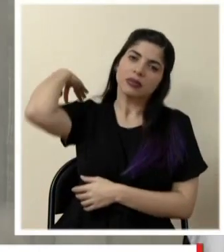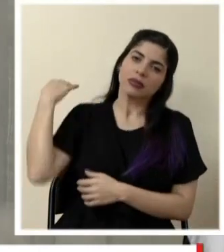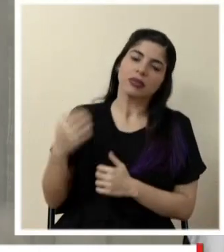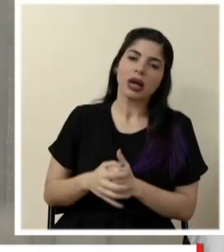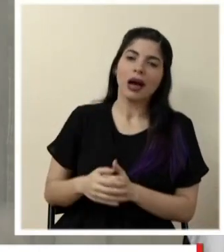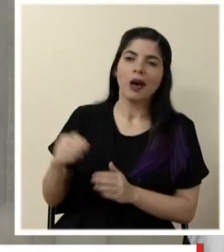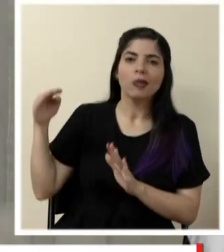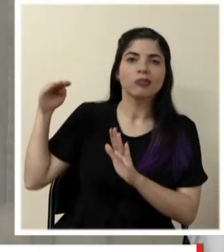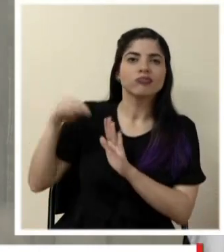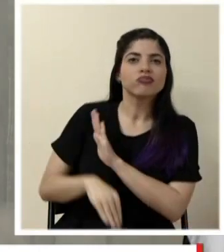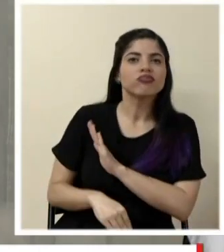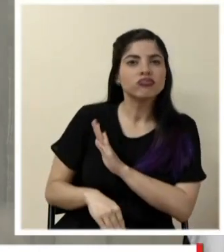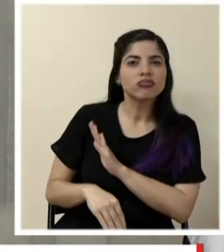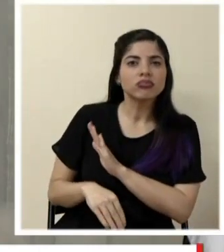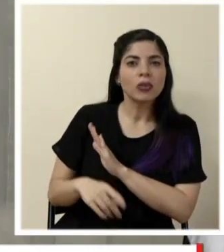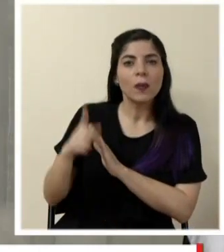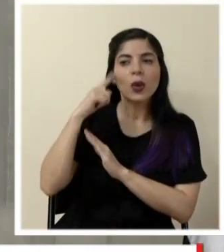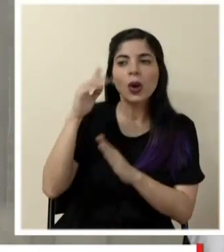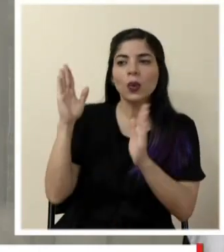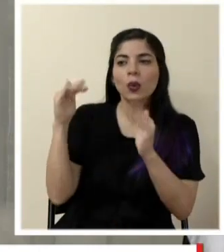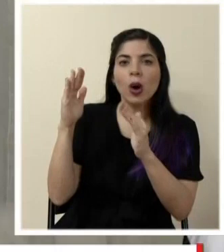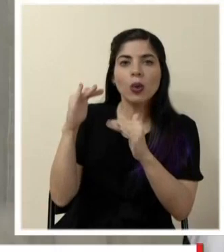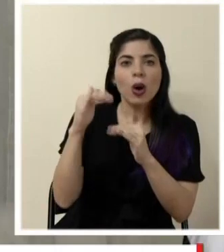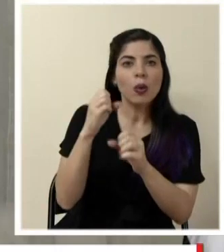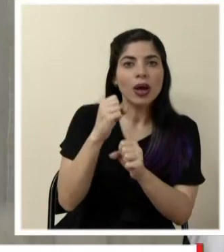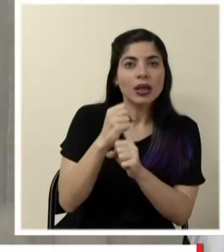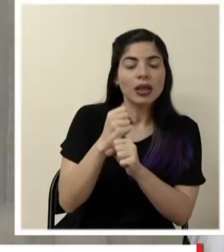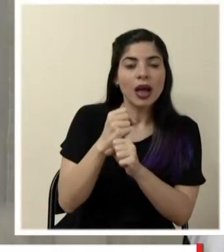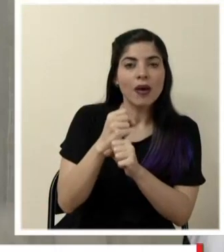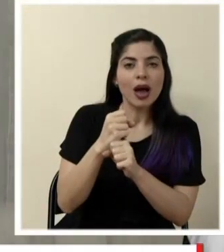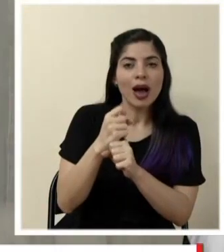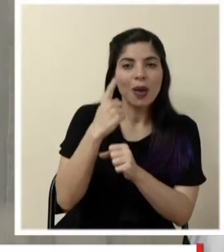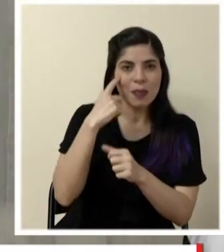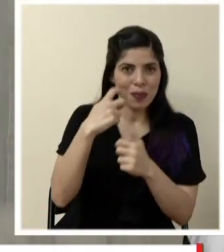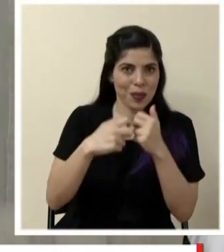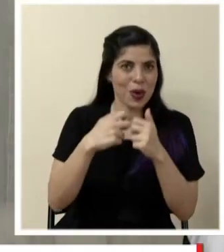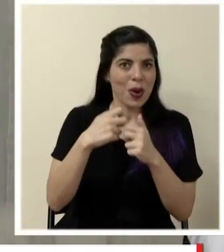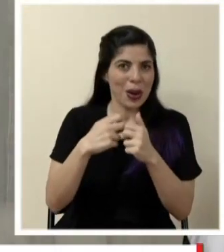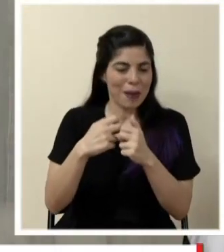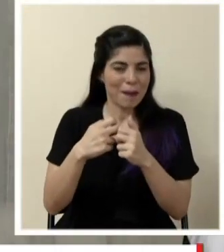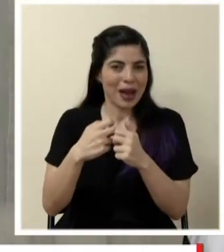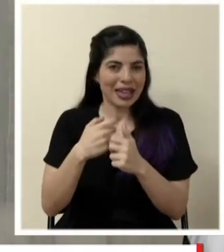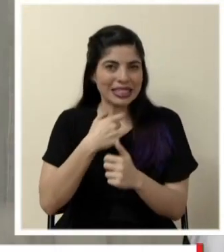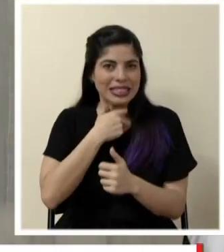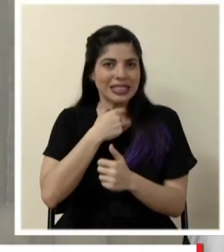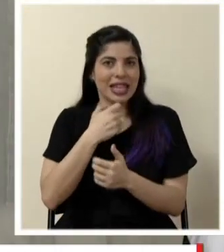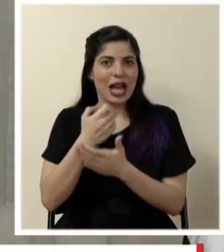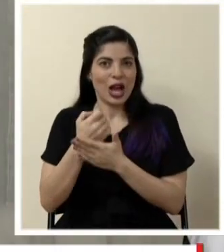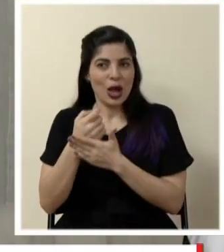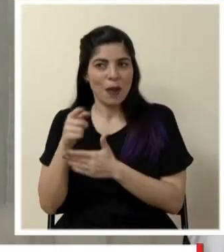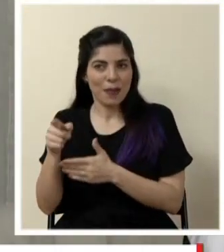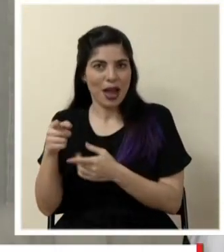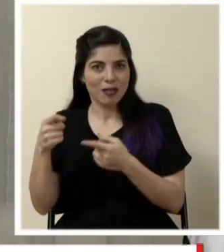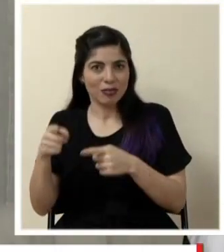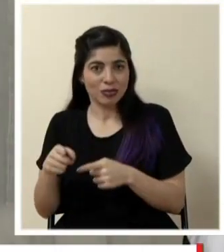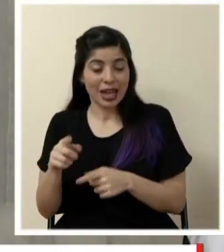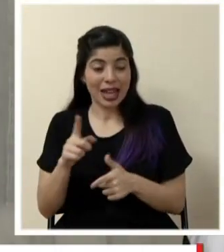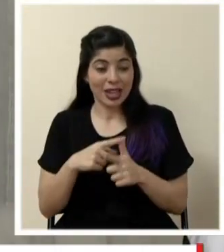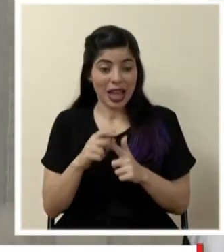bajonazo que se viene con el desempleo, producto de la crisis económica. La caja